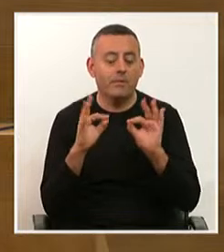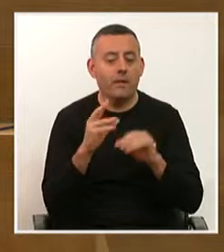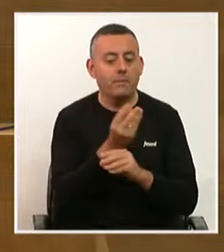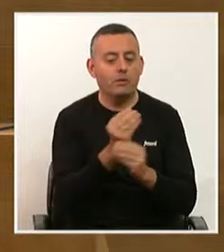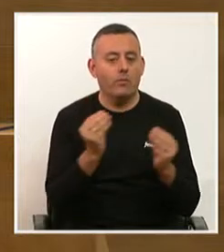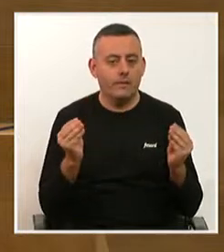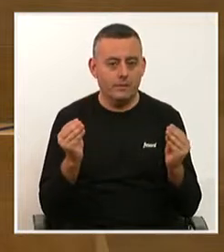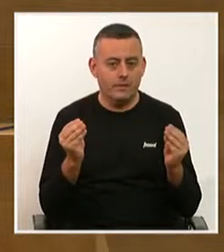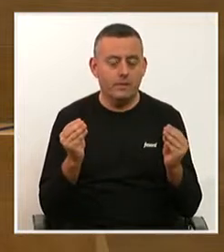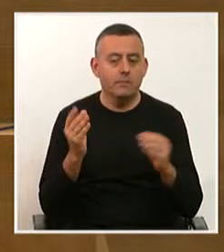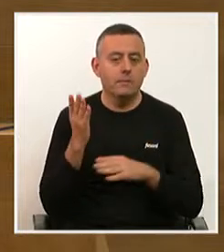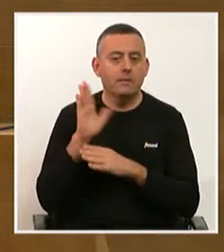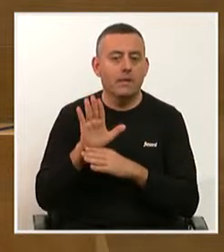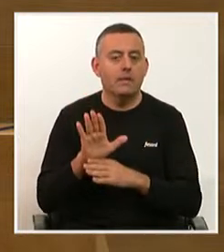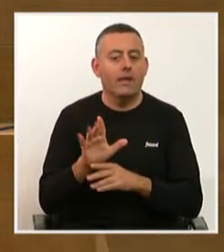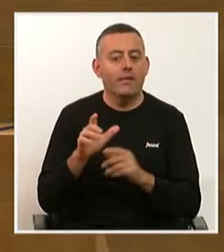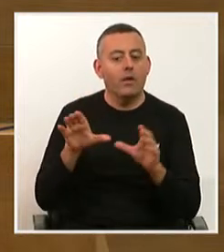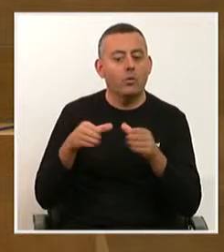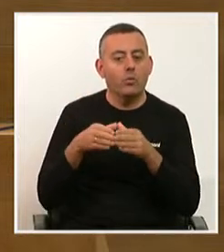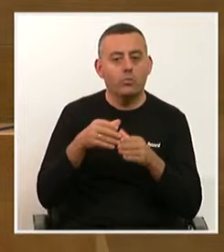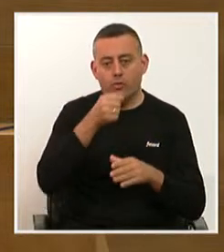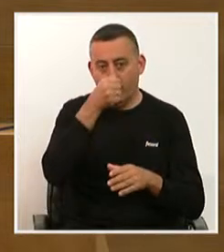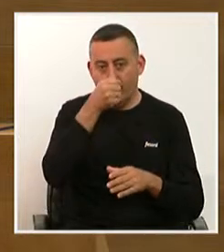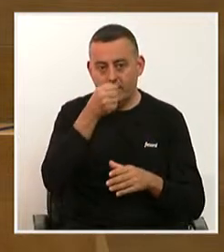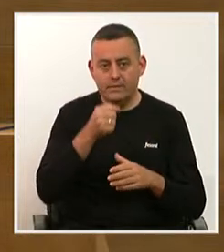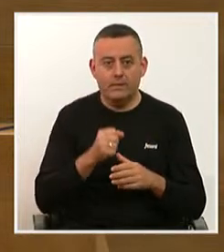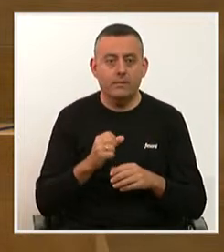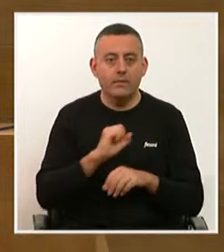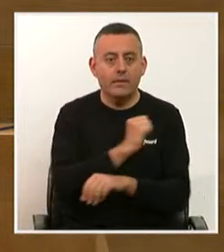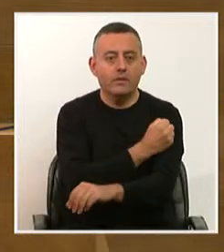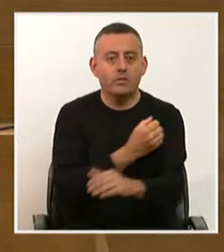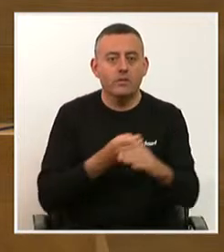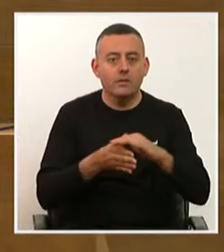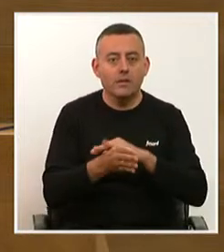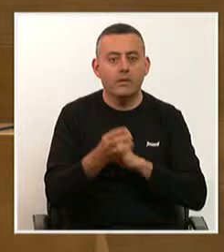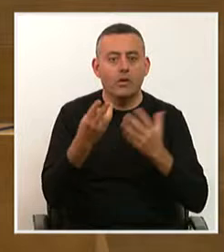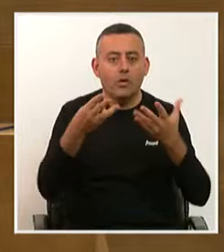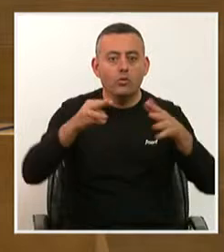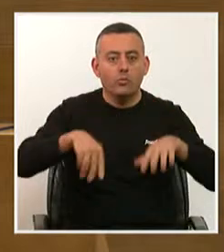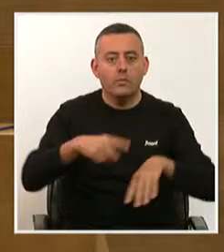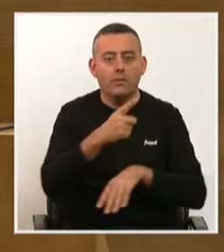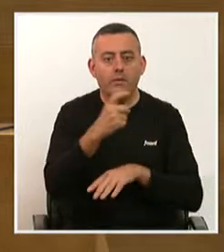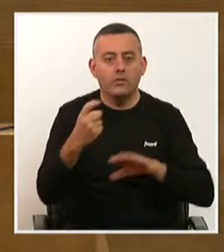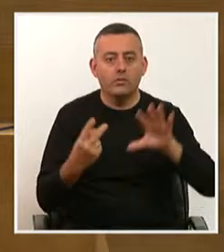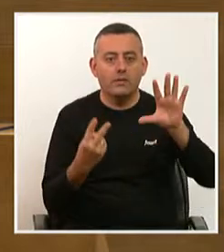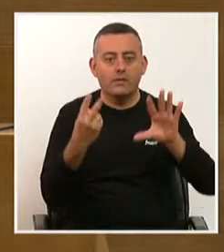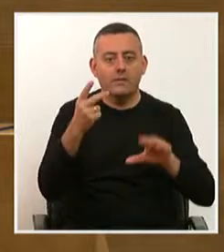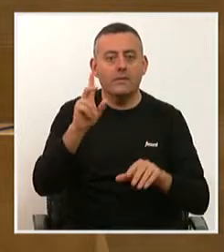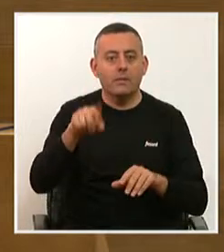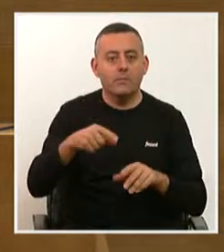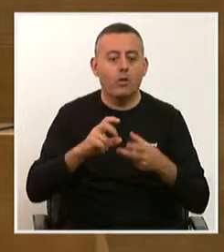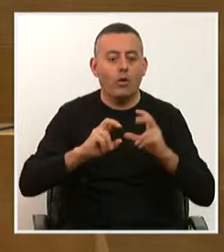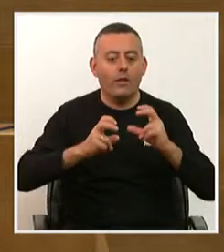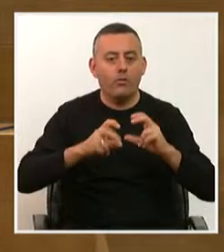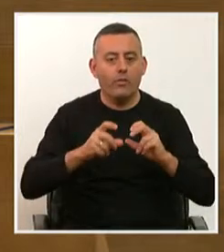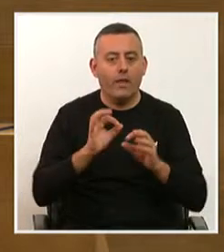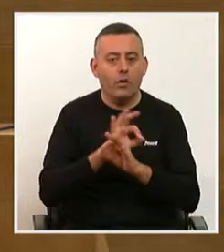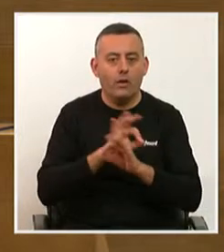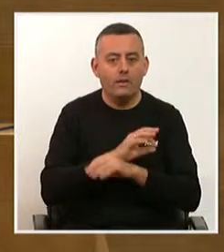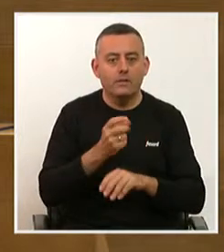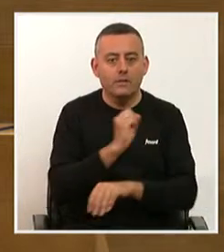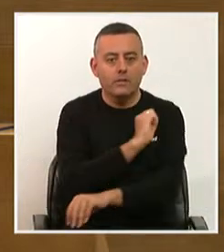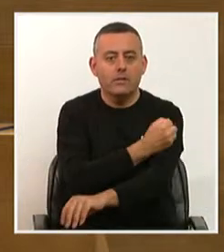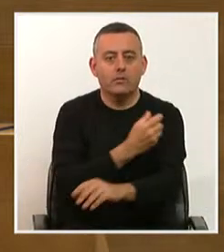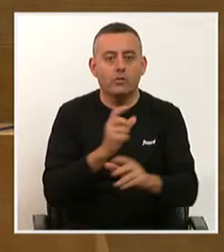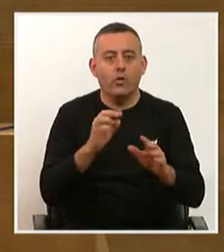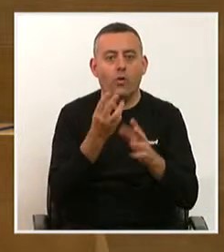presentada por el grupo parlamentario socialista registro de entrada 8167 con corrección de errores registro de entrada